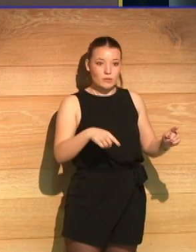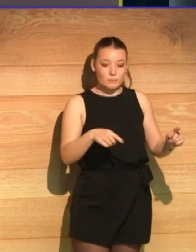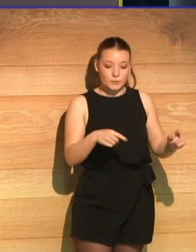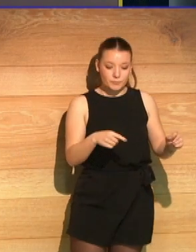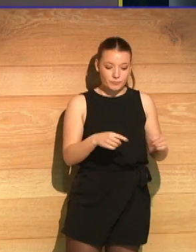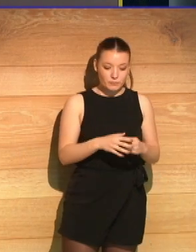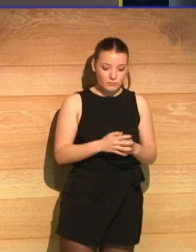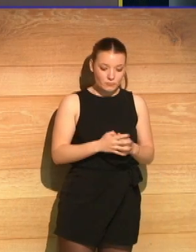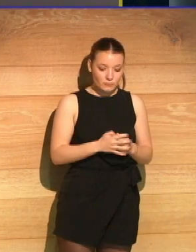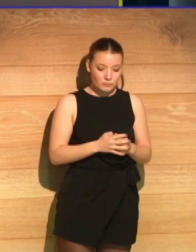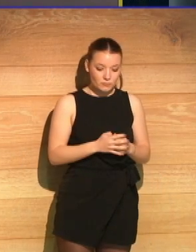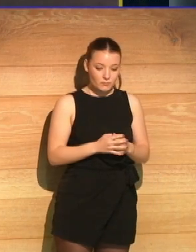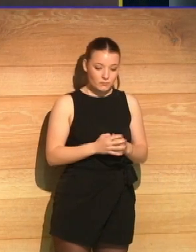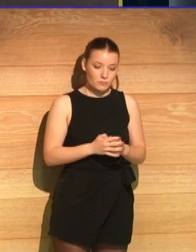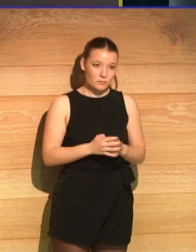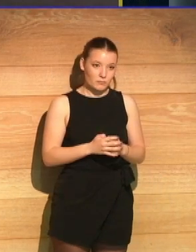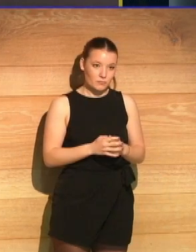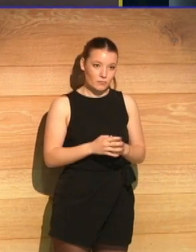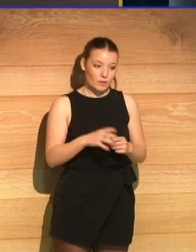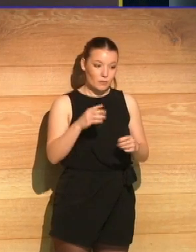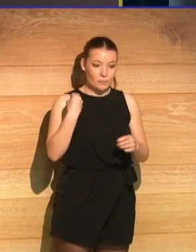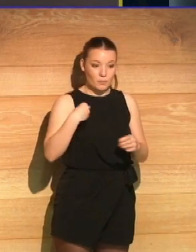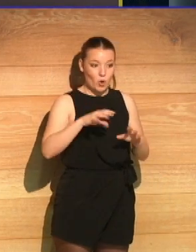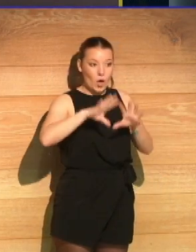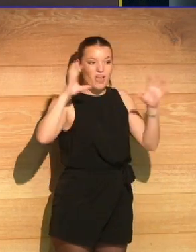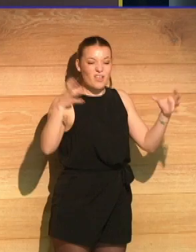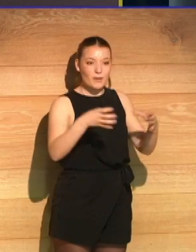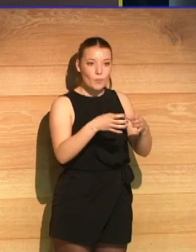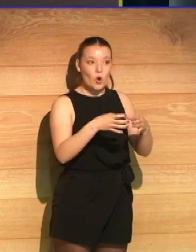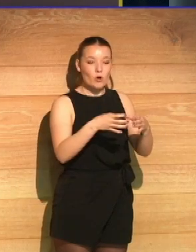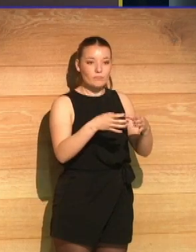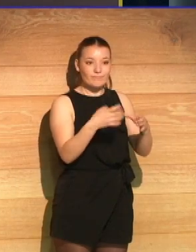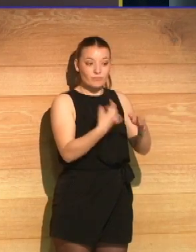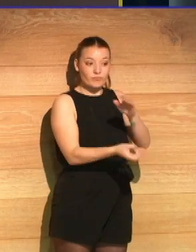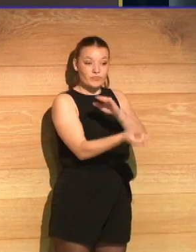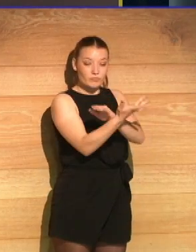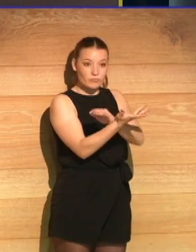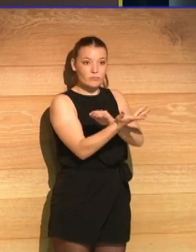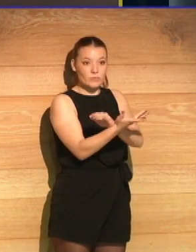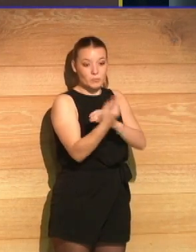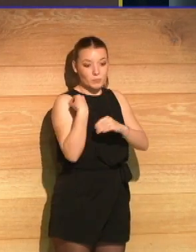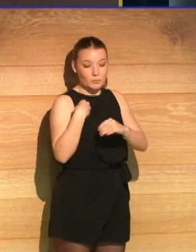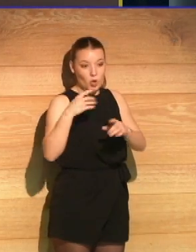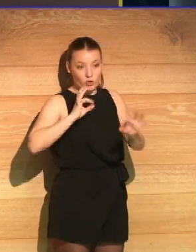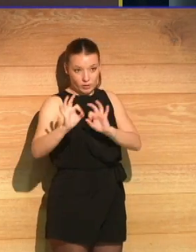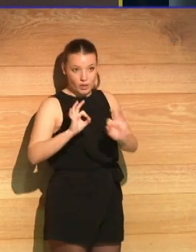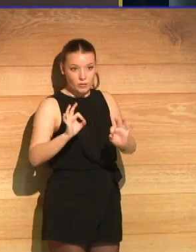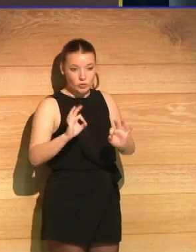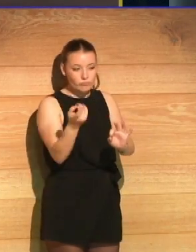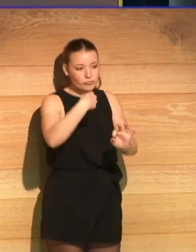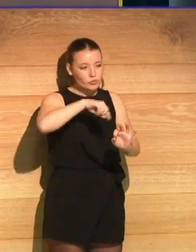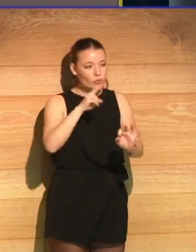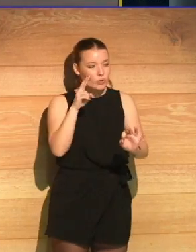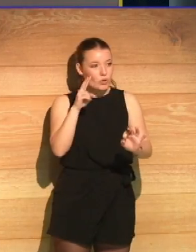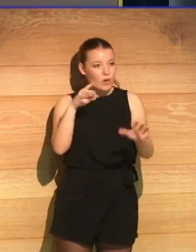estuvo con el equipo de creación en Antropoceno, en el teatro, cómo podemos mirar